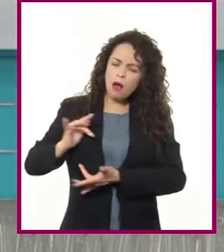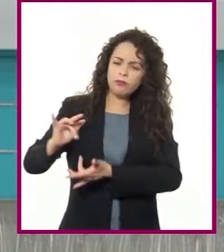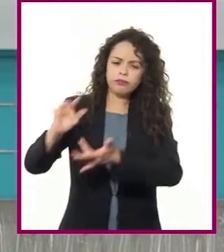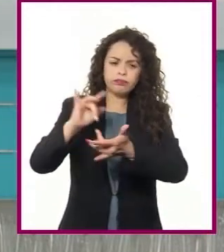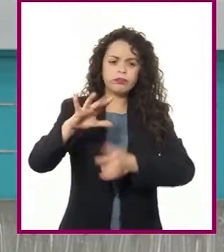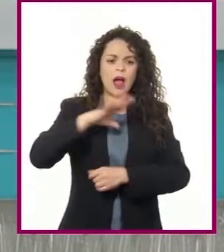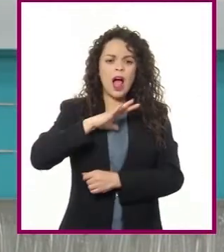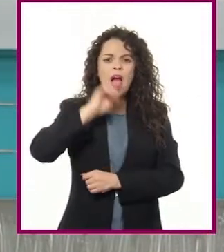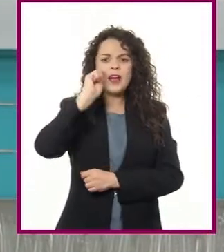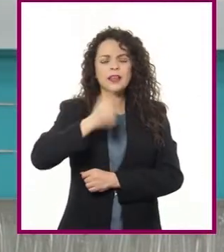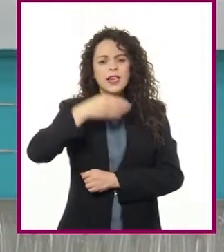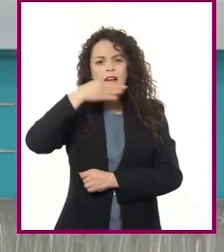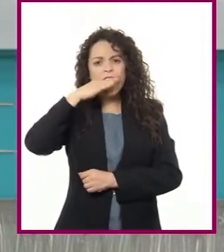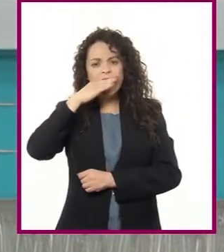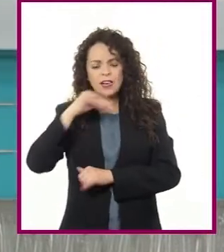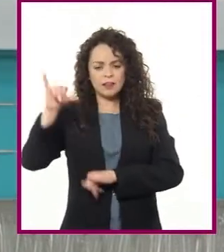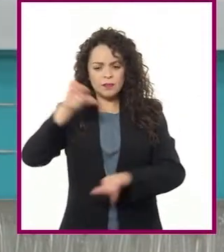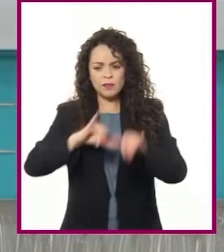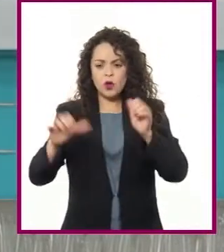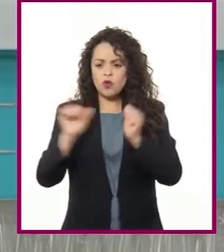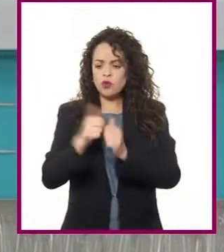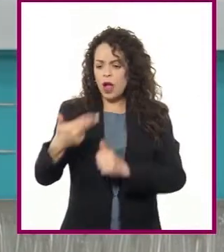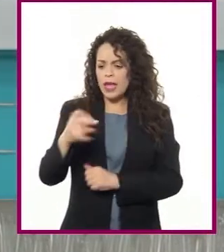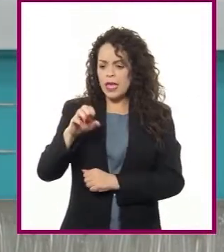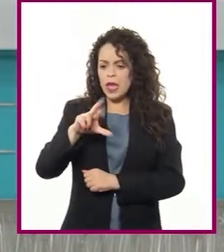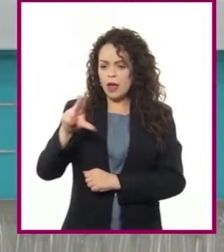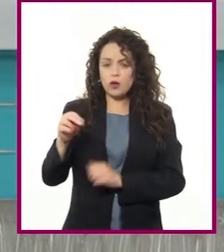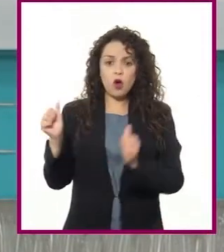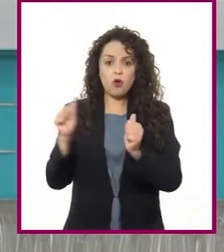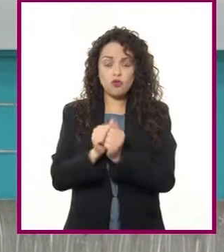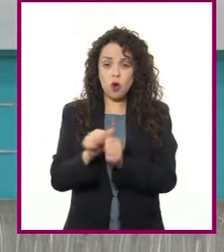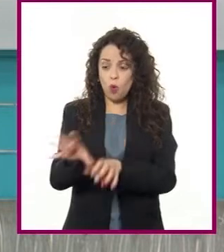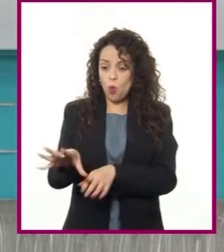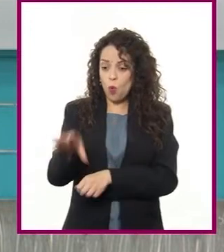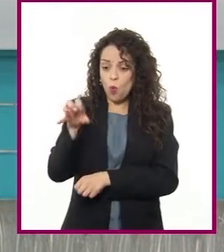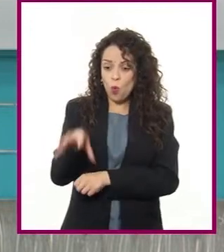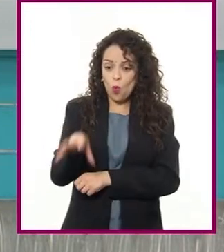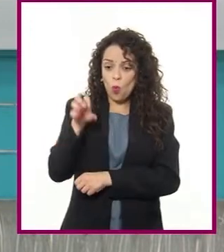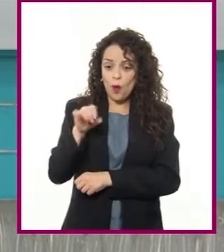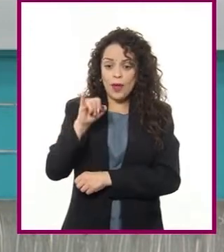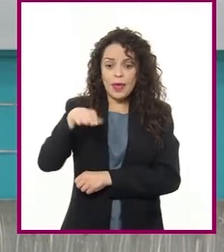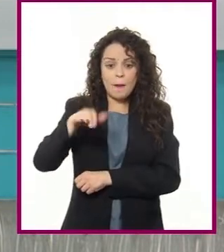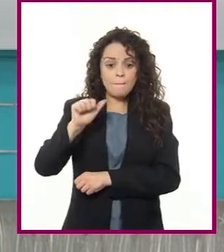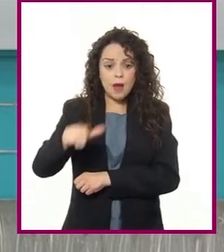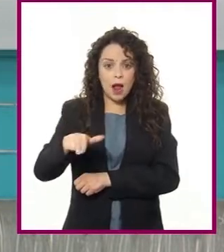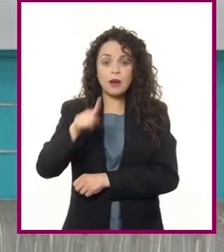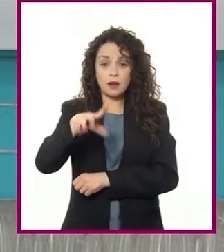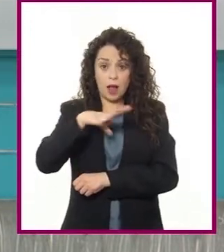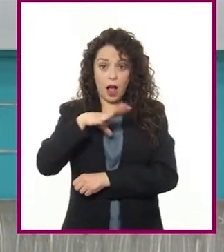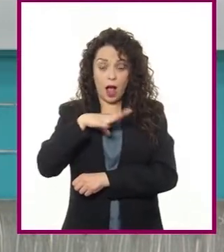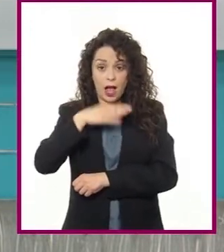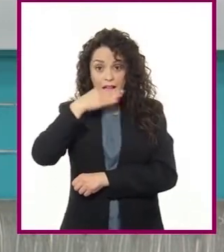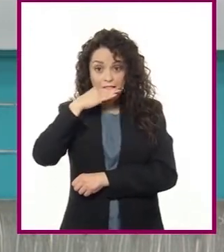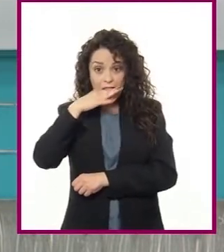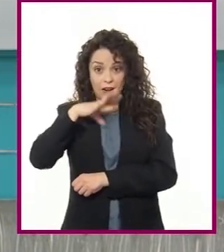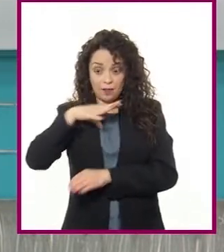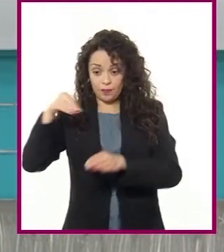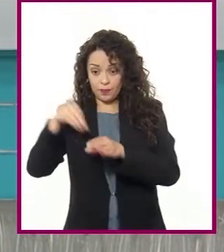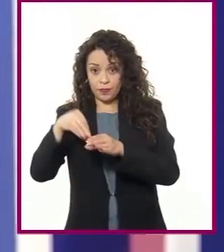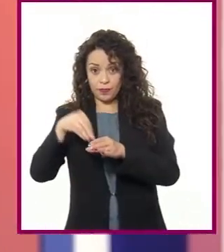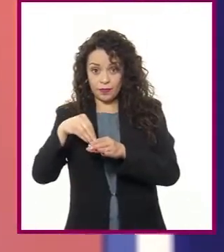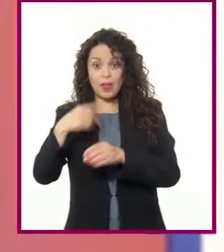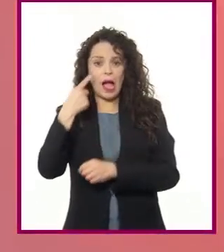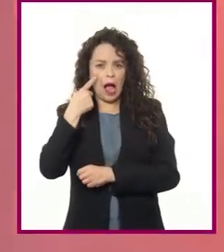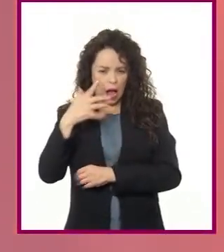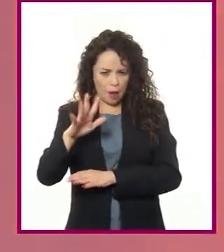cereales adicionados con hierro y por medio de la imantación se pueden observar si hay hierro presente en los cereales que dicen que lo contienen.